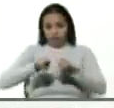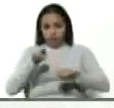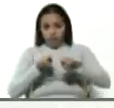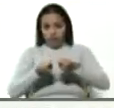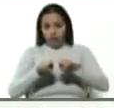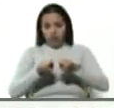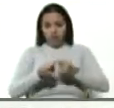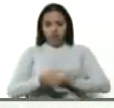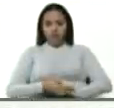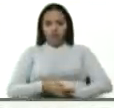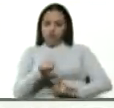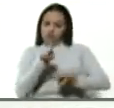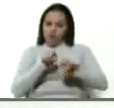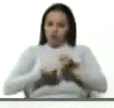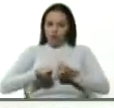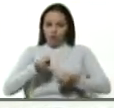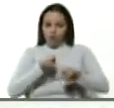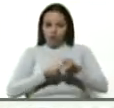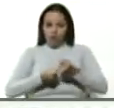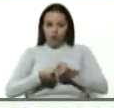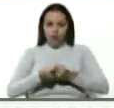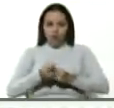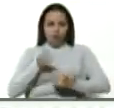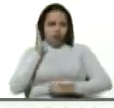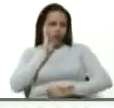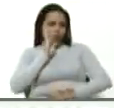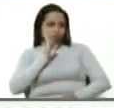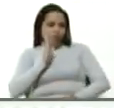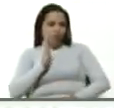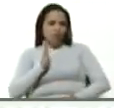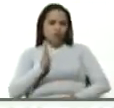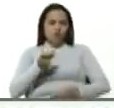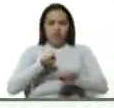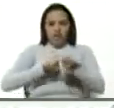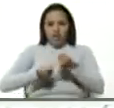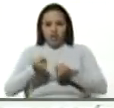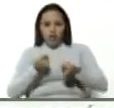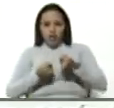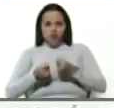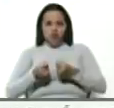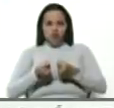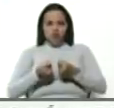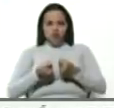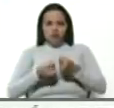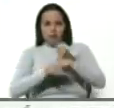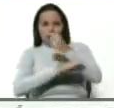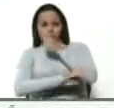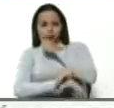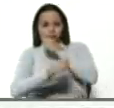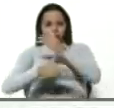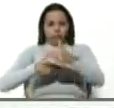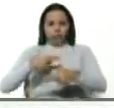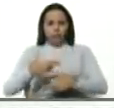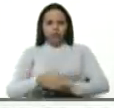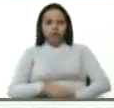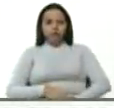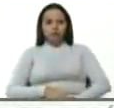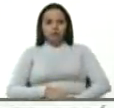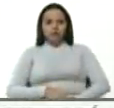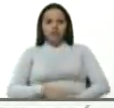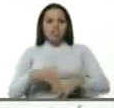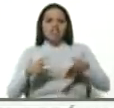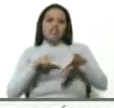comillas, negocio estilo, repito, mafia, estilo todo lo que pudiéramos nosotros colocar